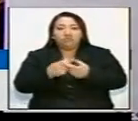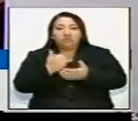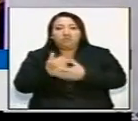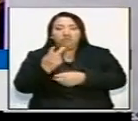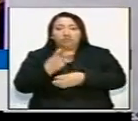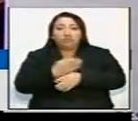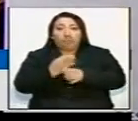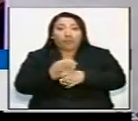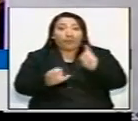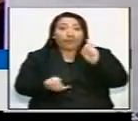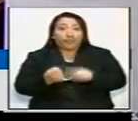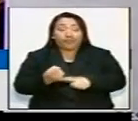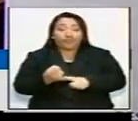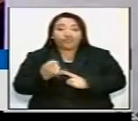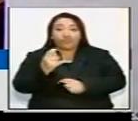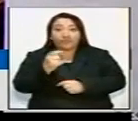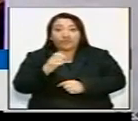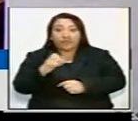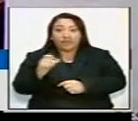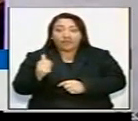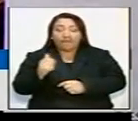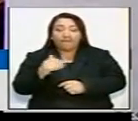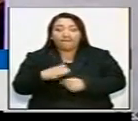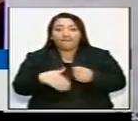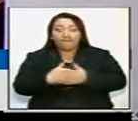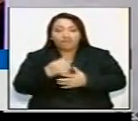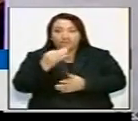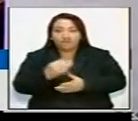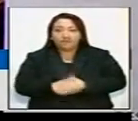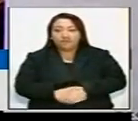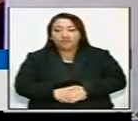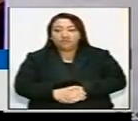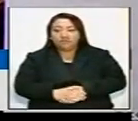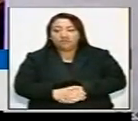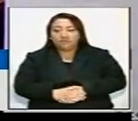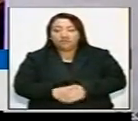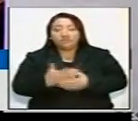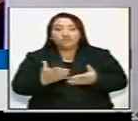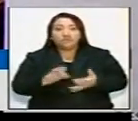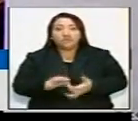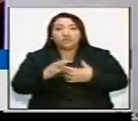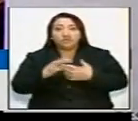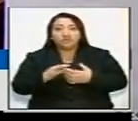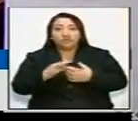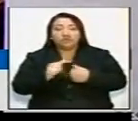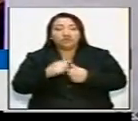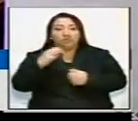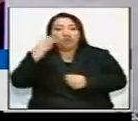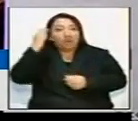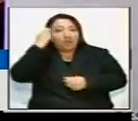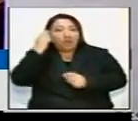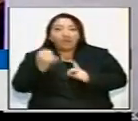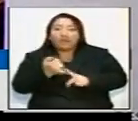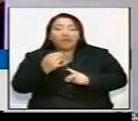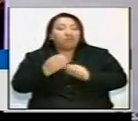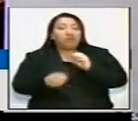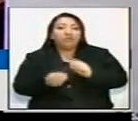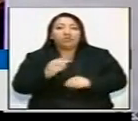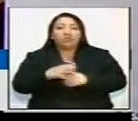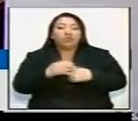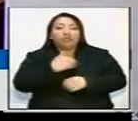formas. Uno es una forma técnica, en el sentido a ver cosas específicas, las opciones de políticas, las reformas,